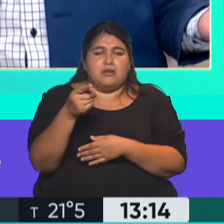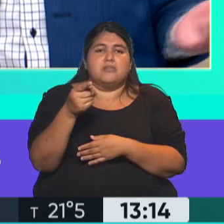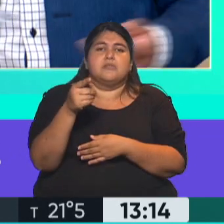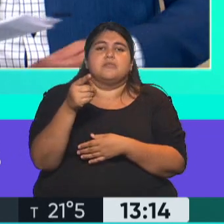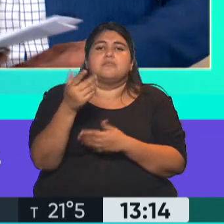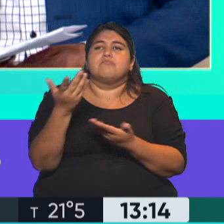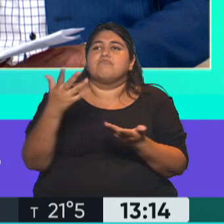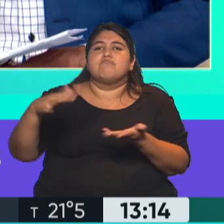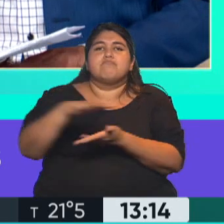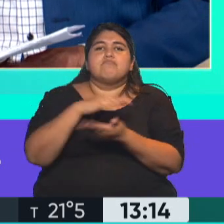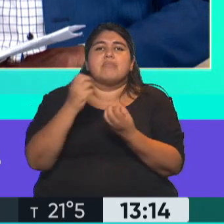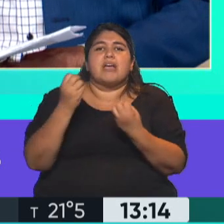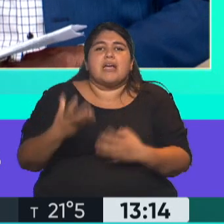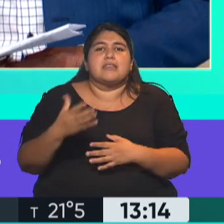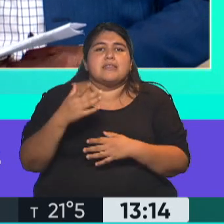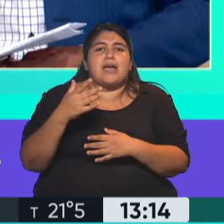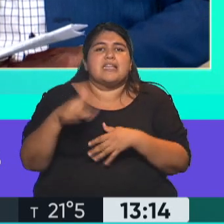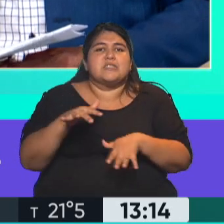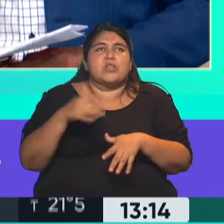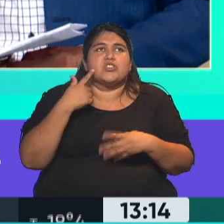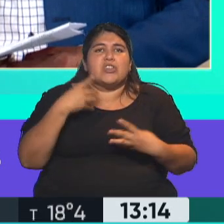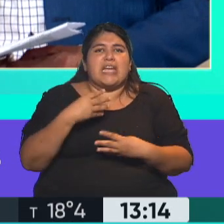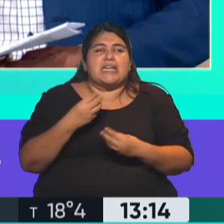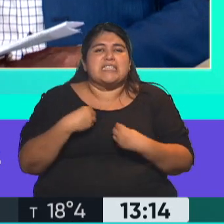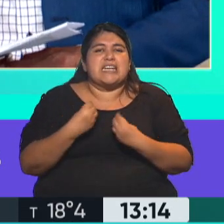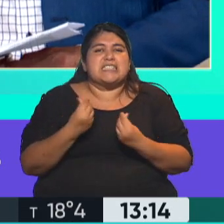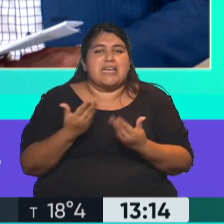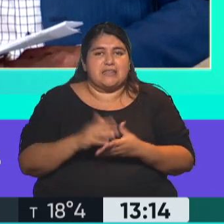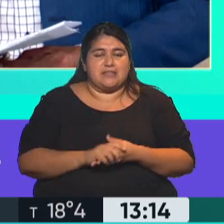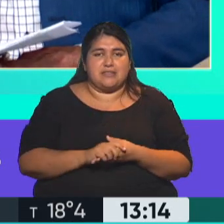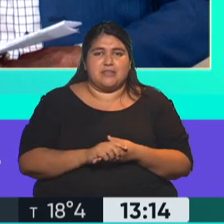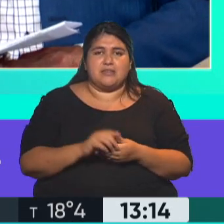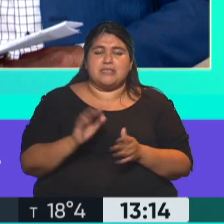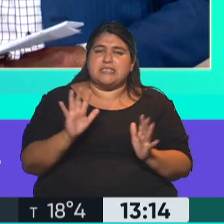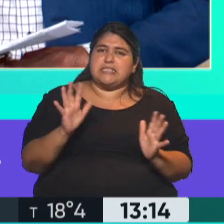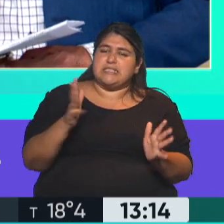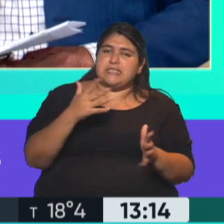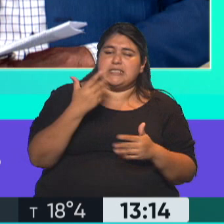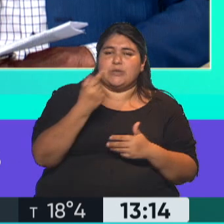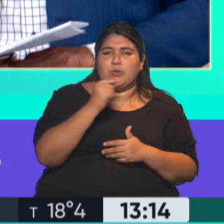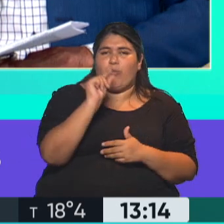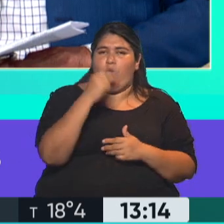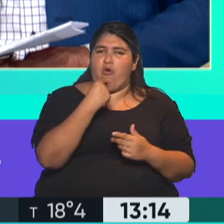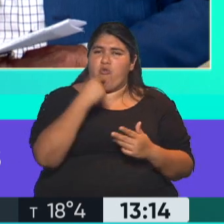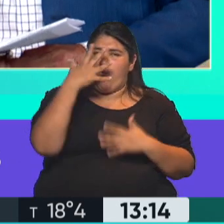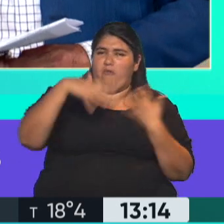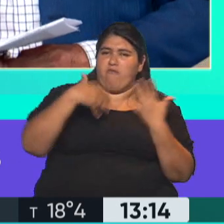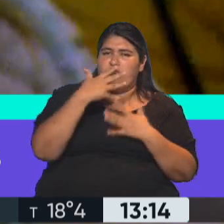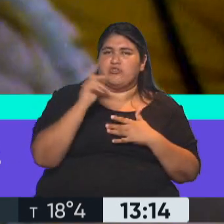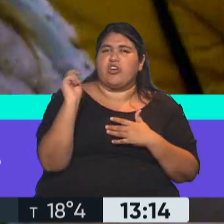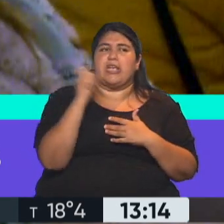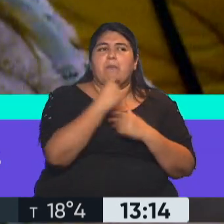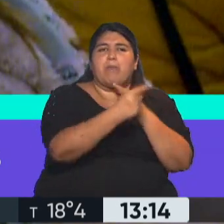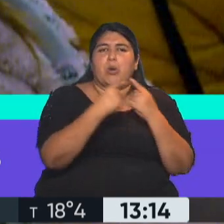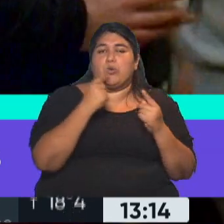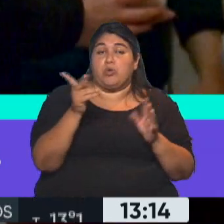está viviendo por estos días la guerra? Bueno, es un poco confuso, ¿no? Depende de a quién uno le pregunte.